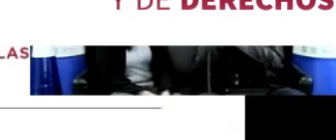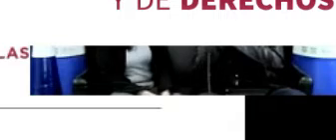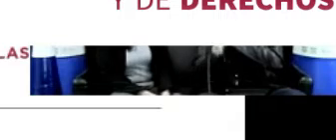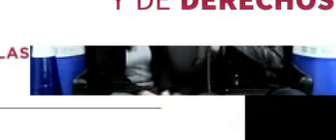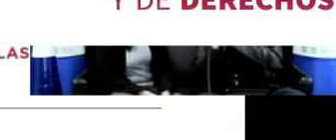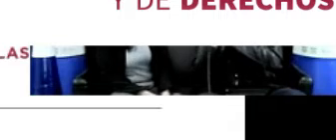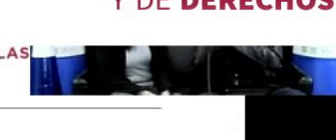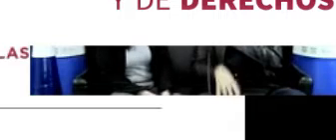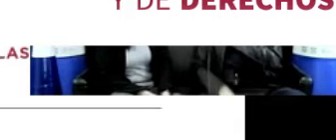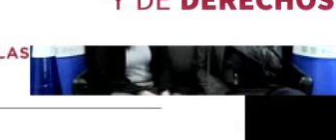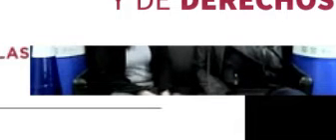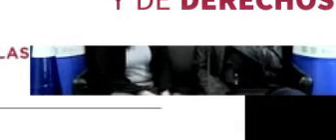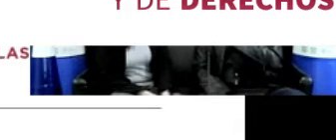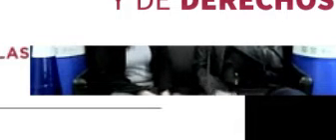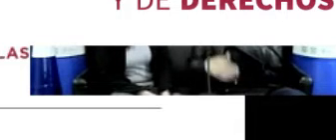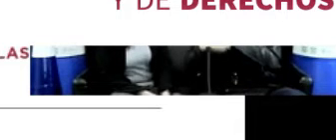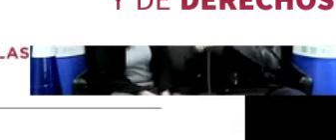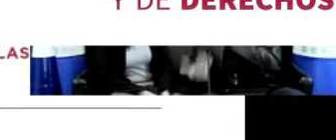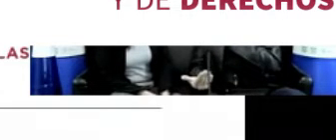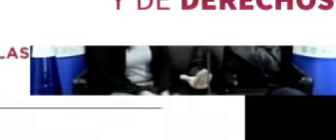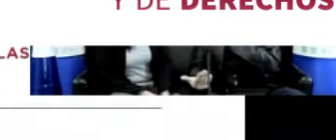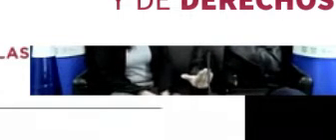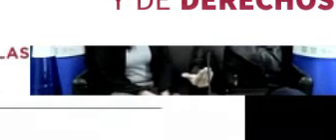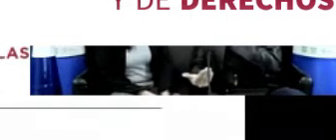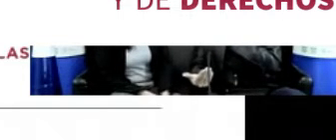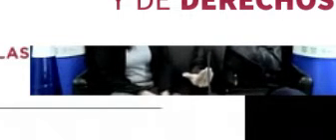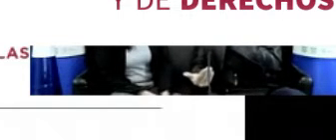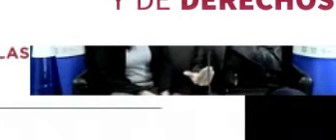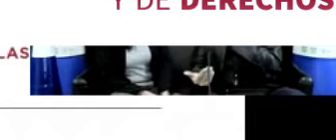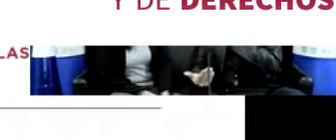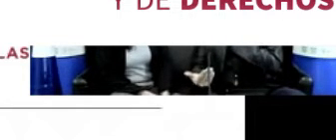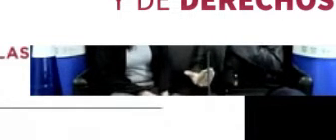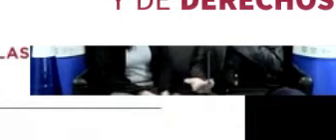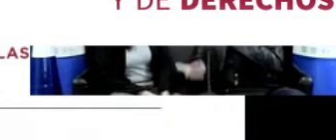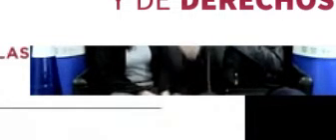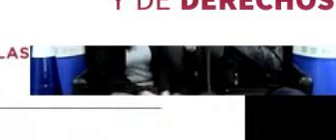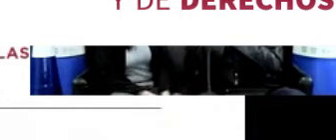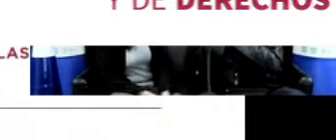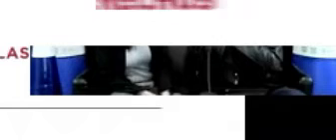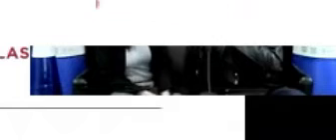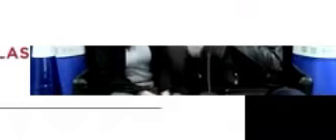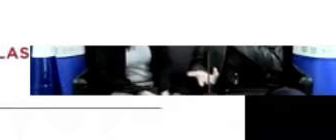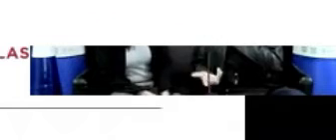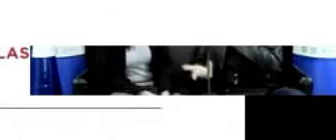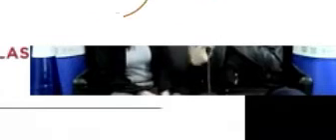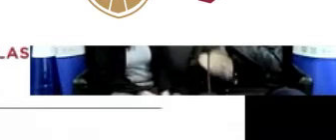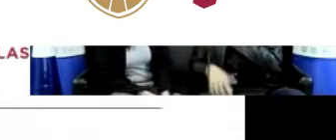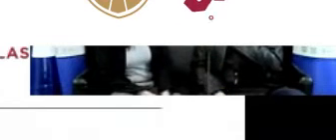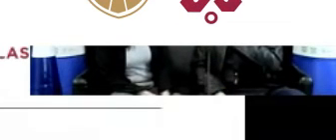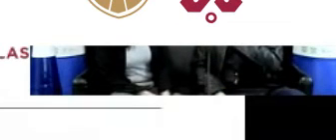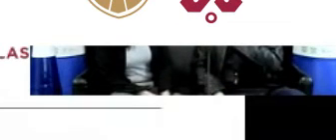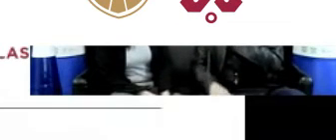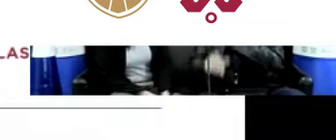de la metodología de consejo breve de la CIS. Aplicas el cuestionario y cuando le das una interpretación de